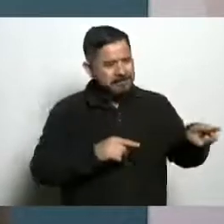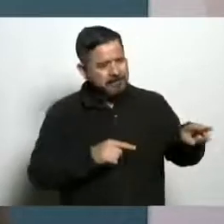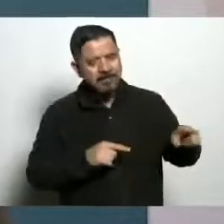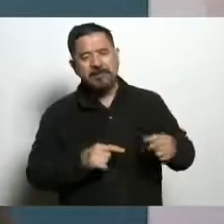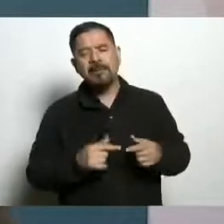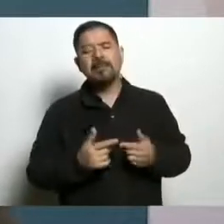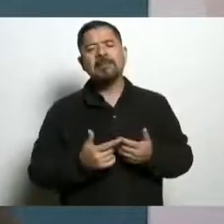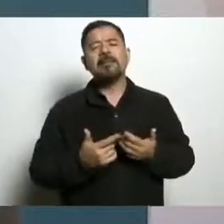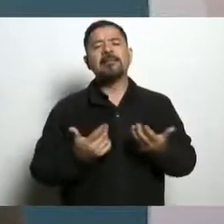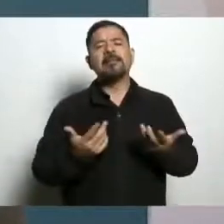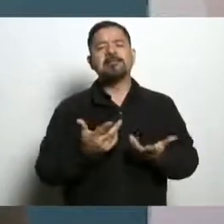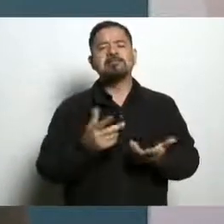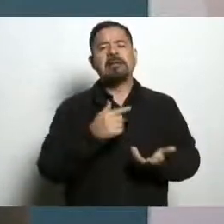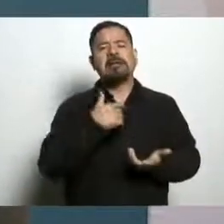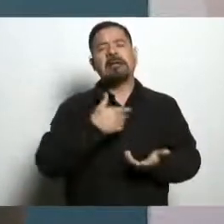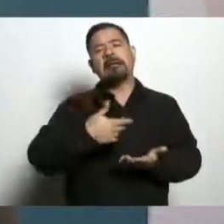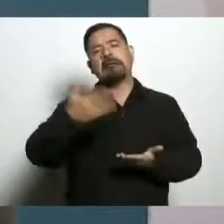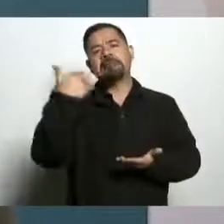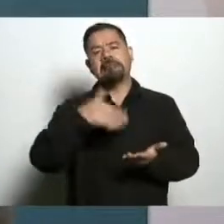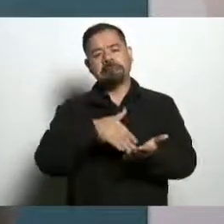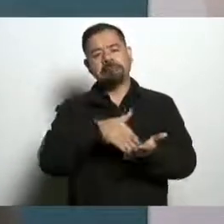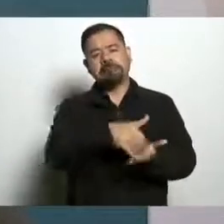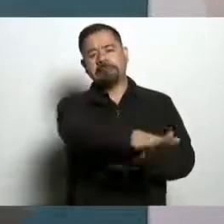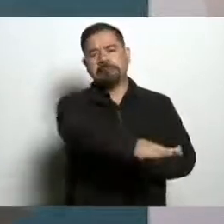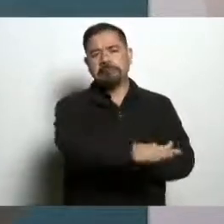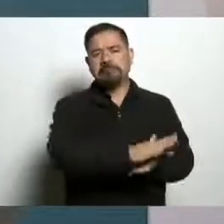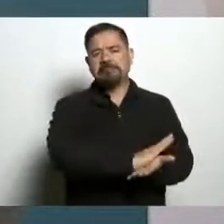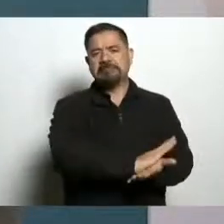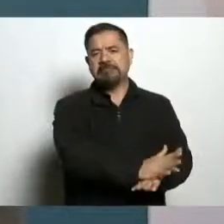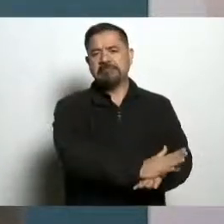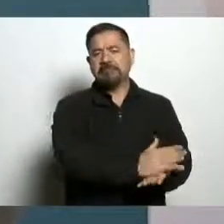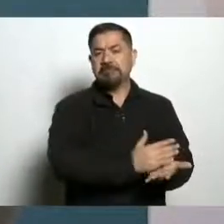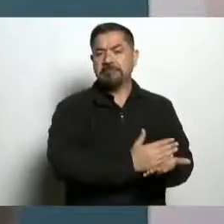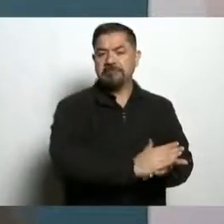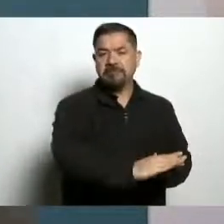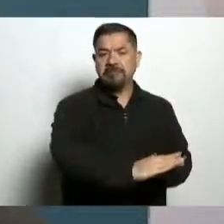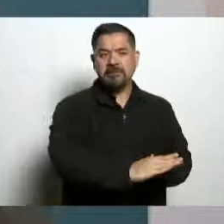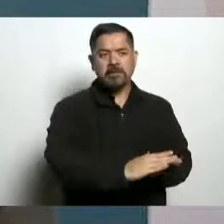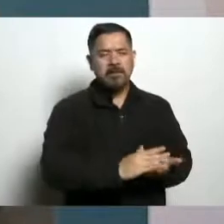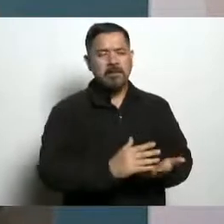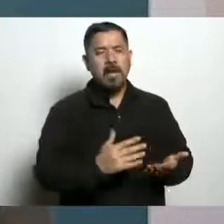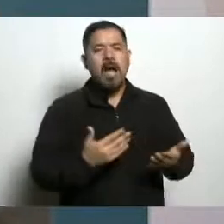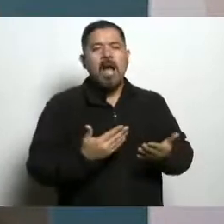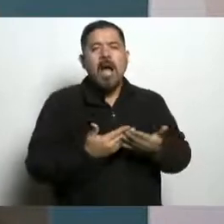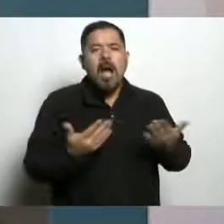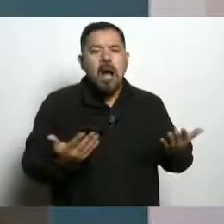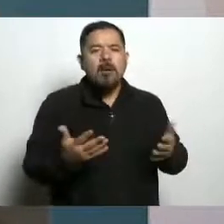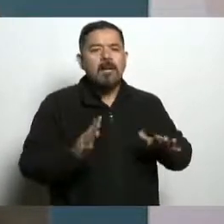fueron excluidos, pues qué bien que se está reparando